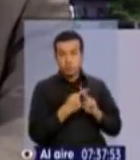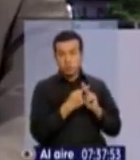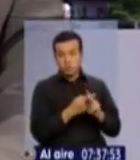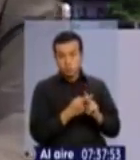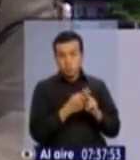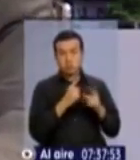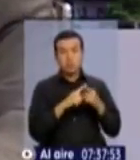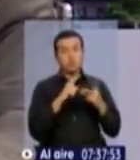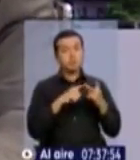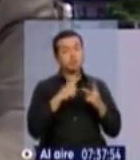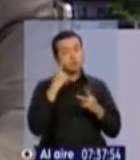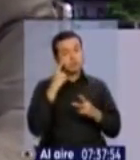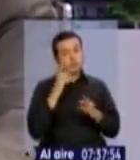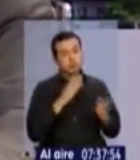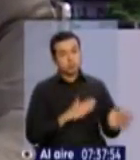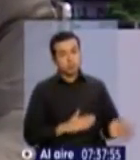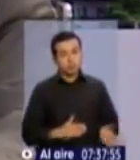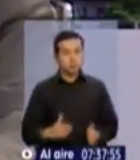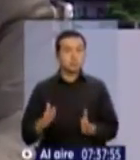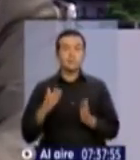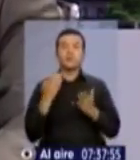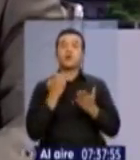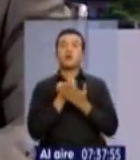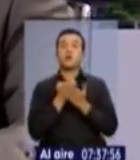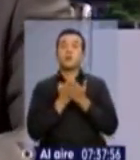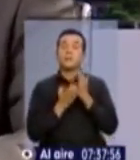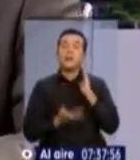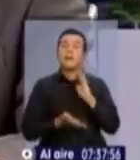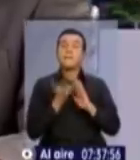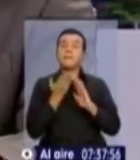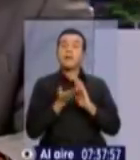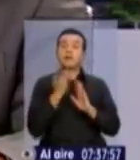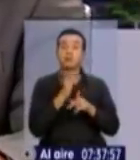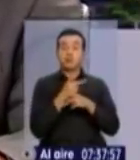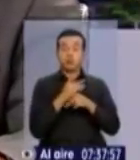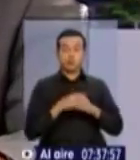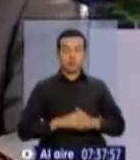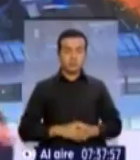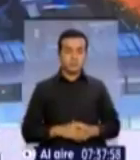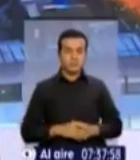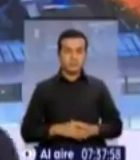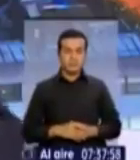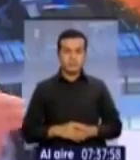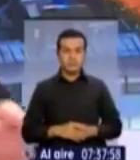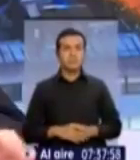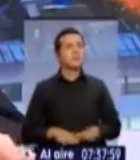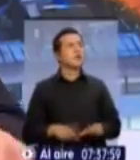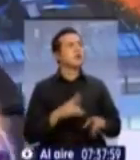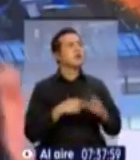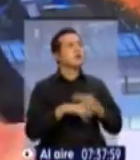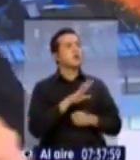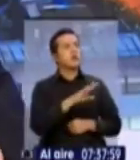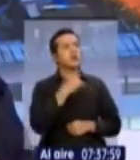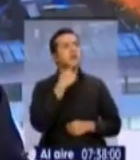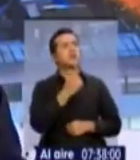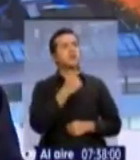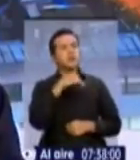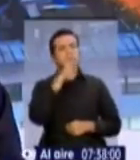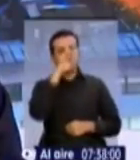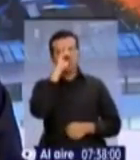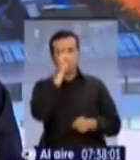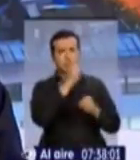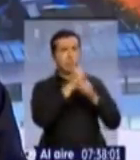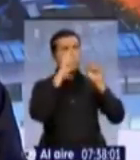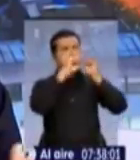de competitividad y tener una economía mayor más más producto en ese sentido el sector comercial argumenta que son grandes generadores de empleo